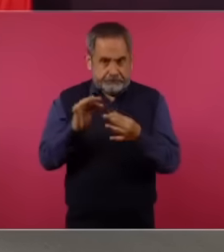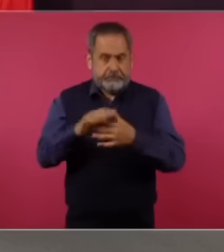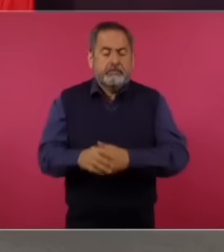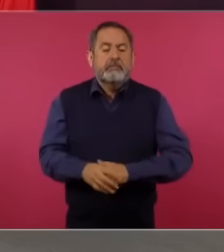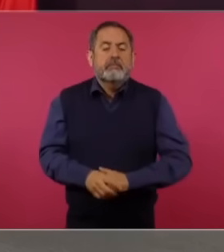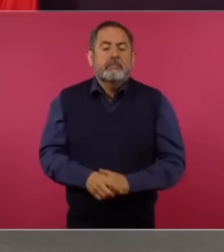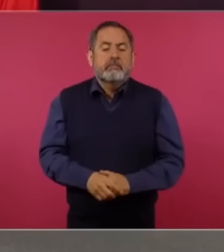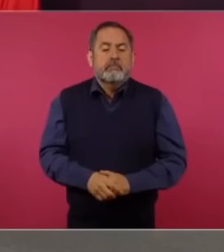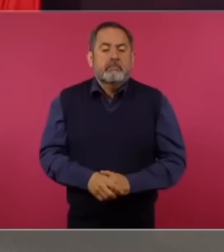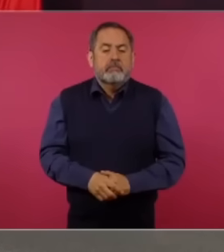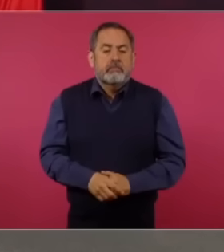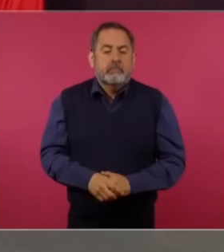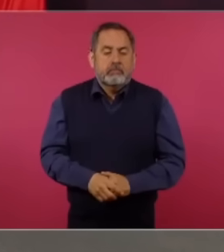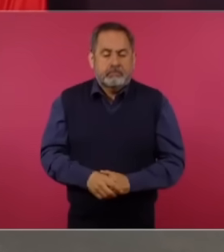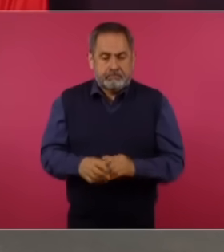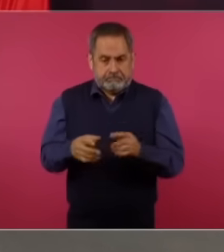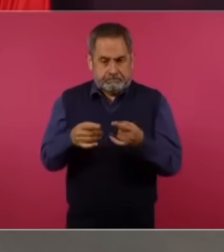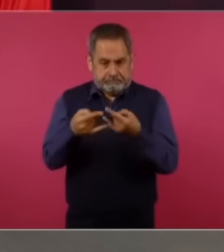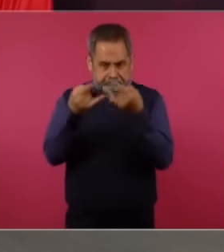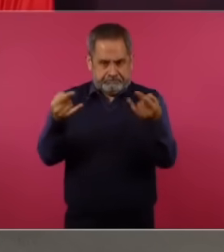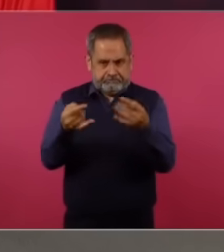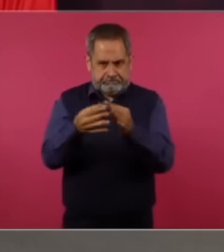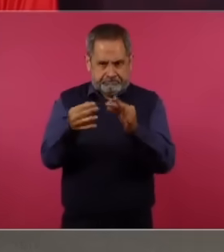un poco de historia.